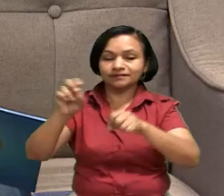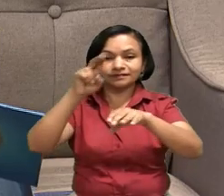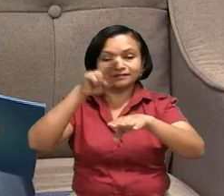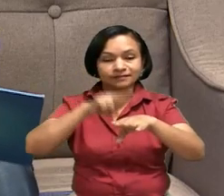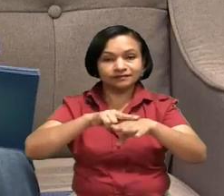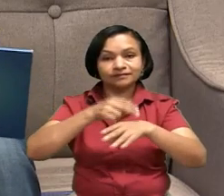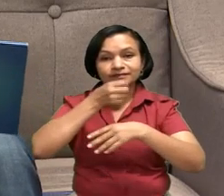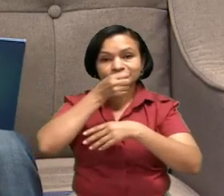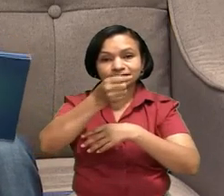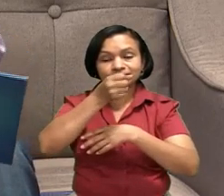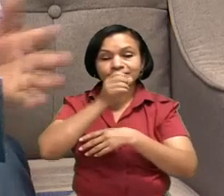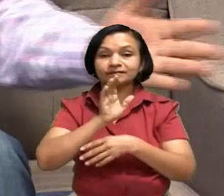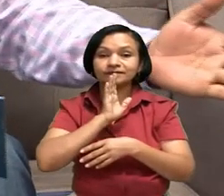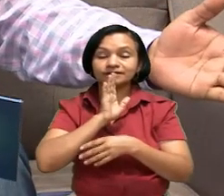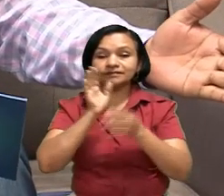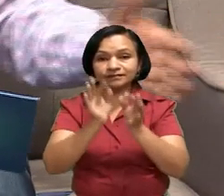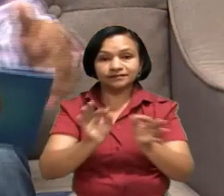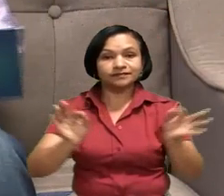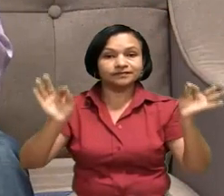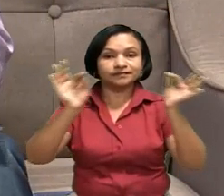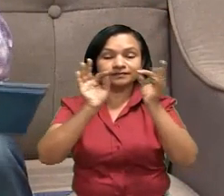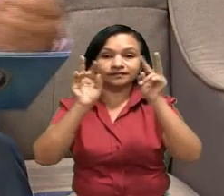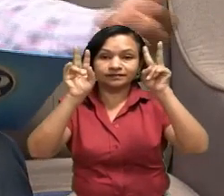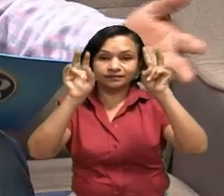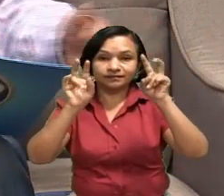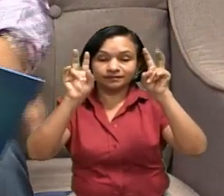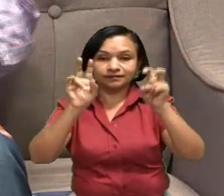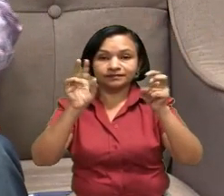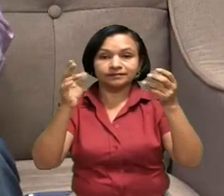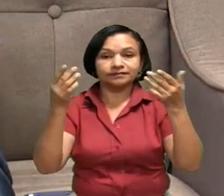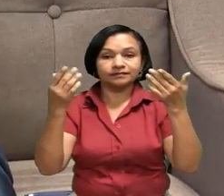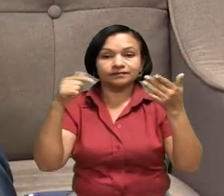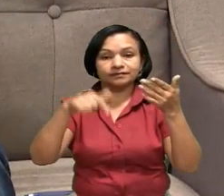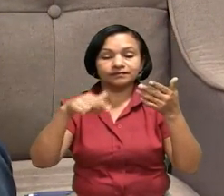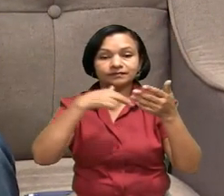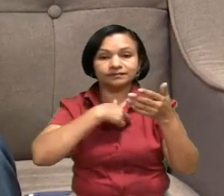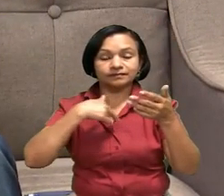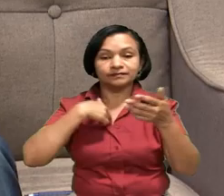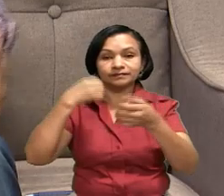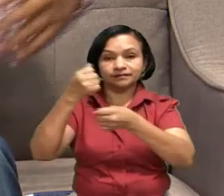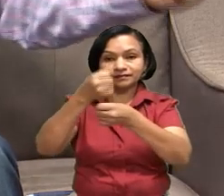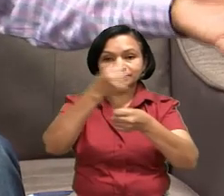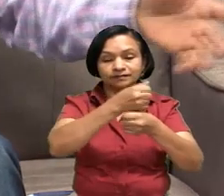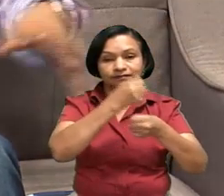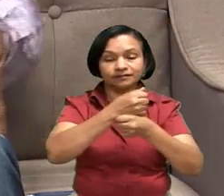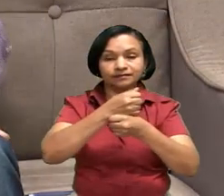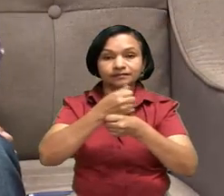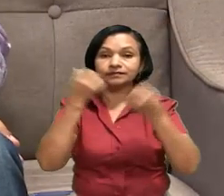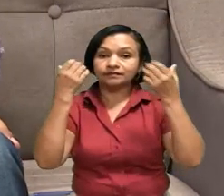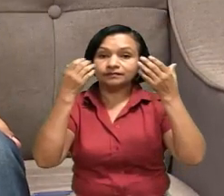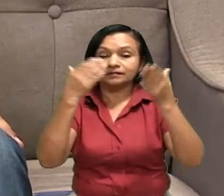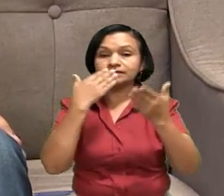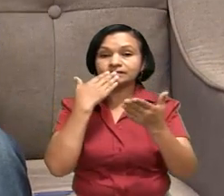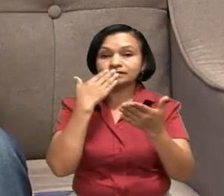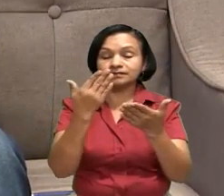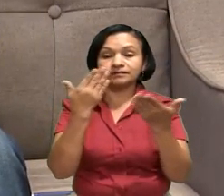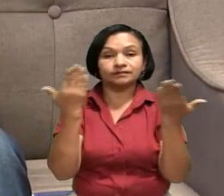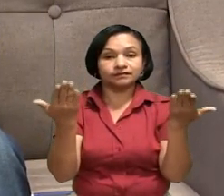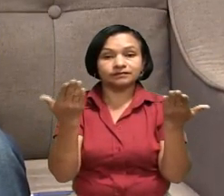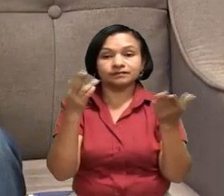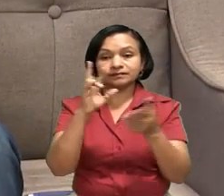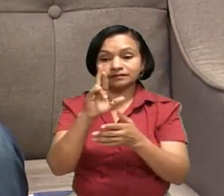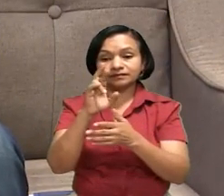conversa bastante importante sobre el tema los retos planteados a partir del ejercicio periodístico las conquistas obtenidas por los gremios y también pues los